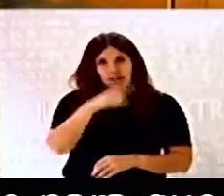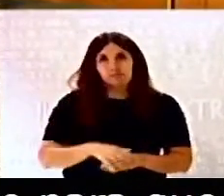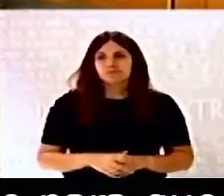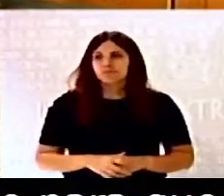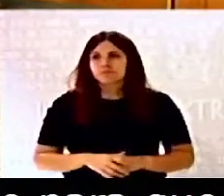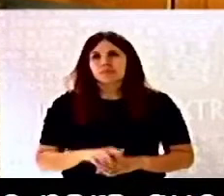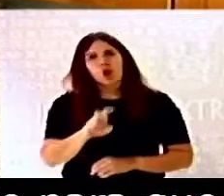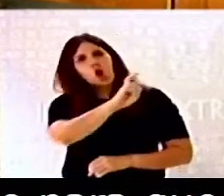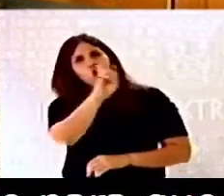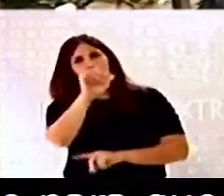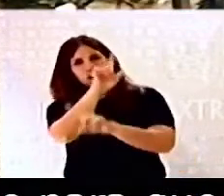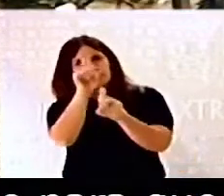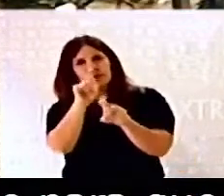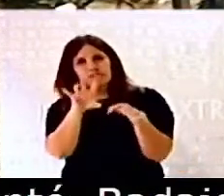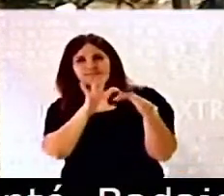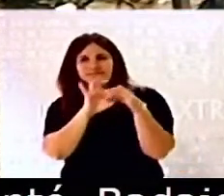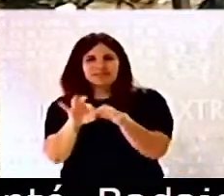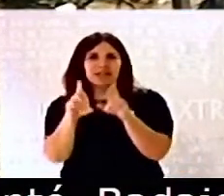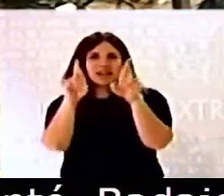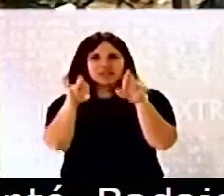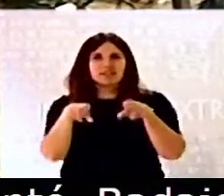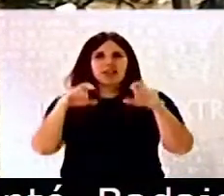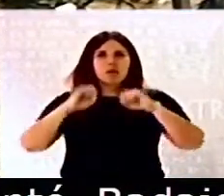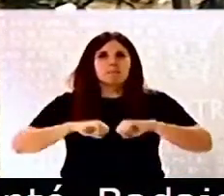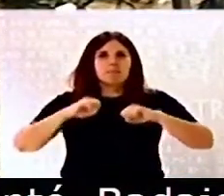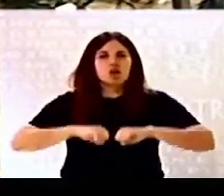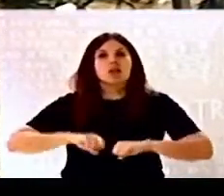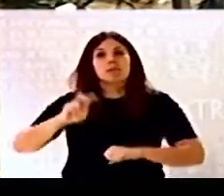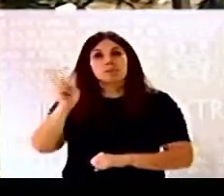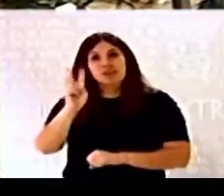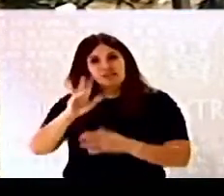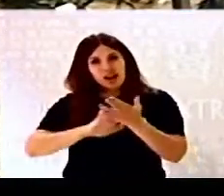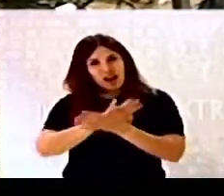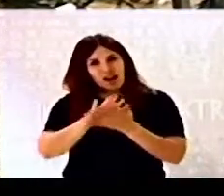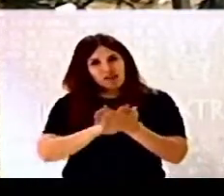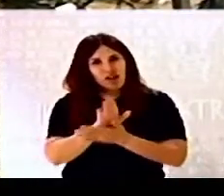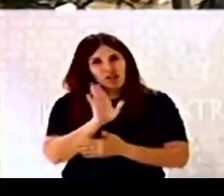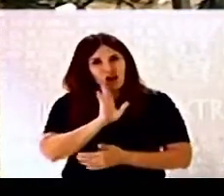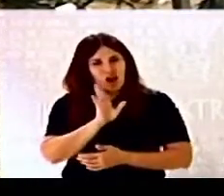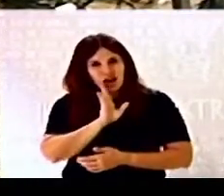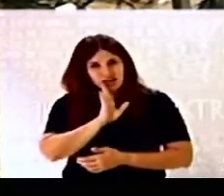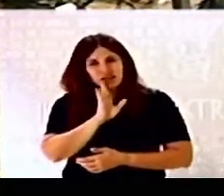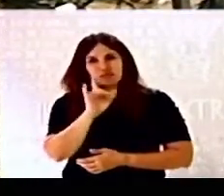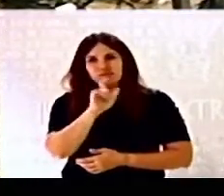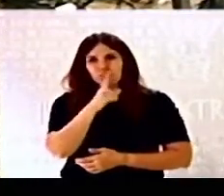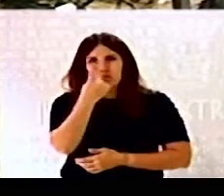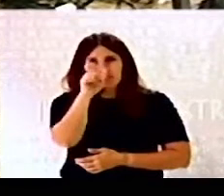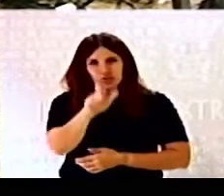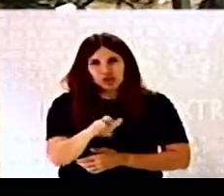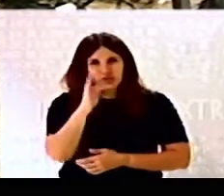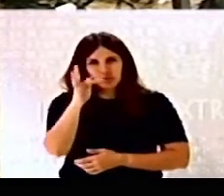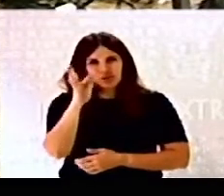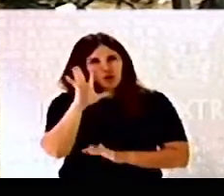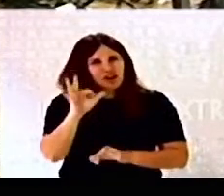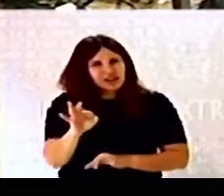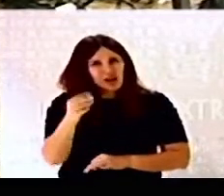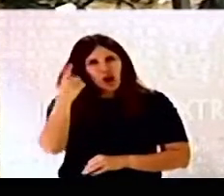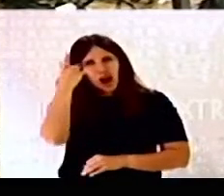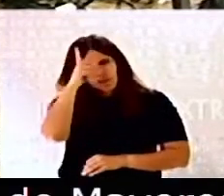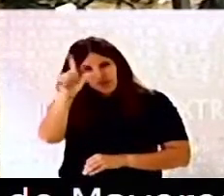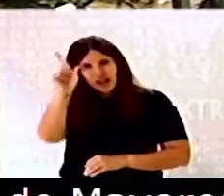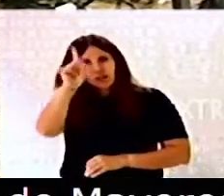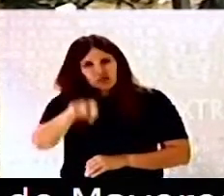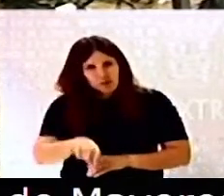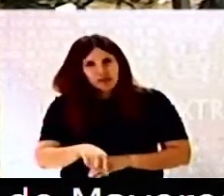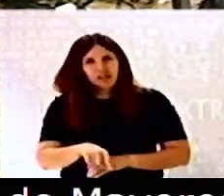cuestión es referente a las residencias de mayores. Ha comentado que en Villafranca se ha detectado un caso en la positivo. Juan Carlos Rodríguez Creo Ibarra. que en Almendralejo había otro en La Piedad y